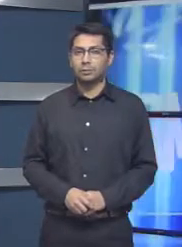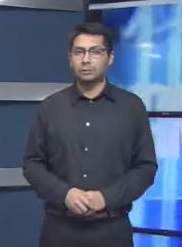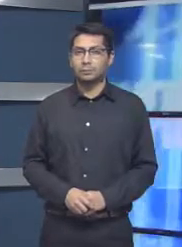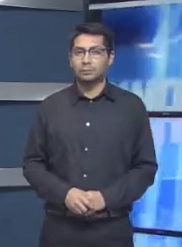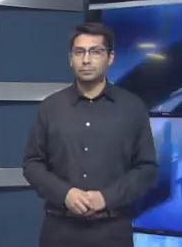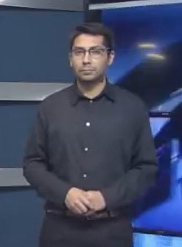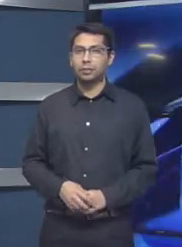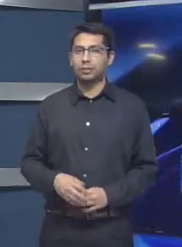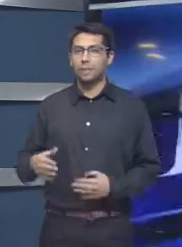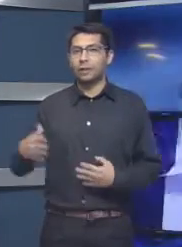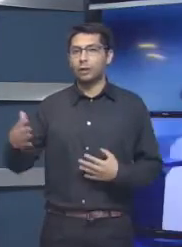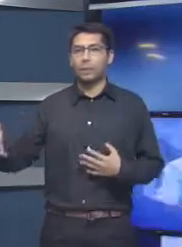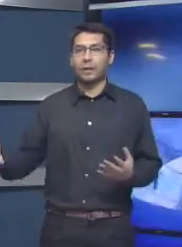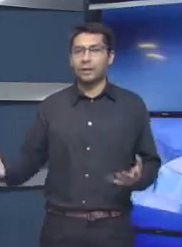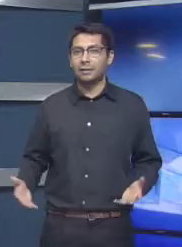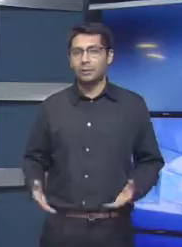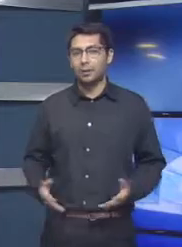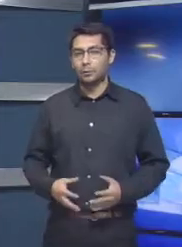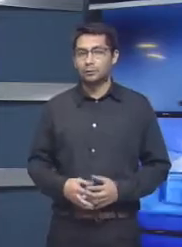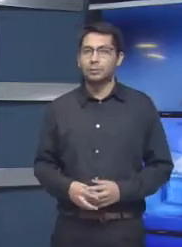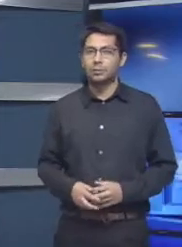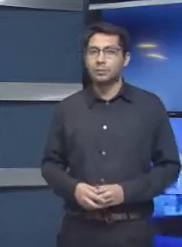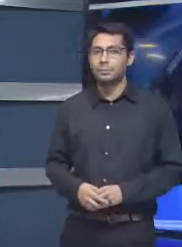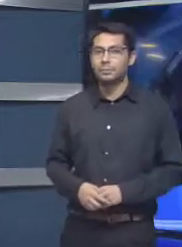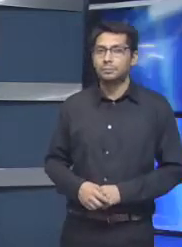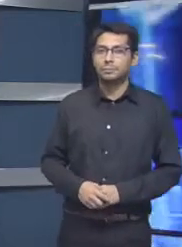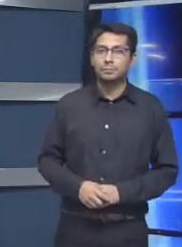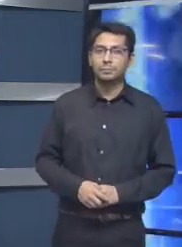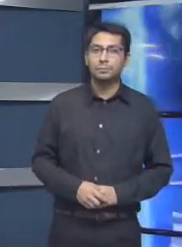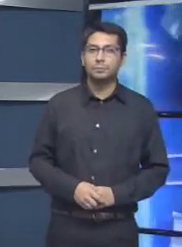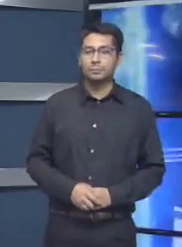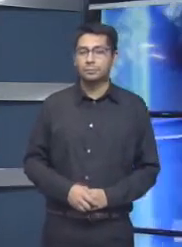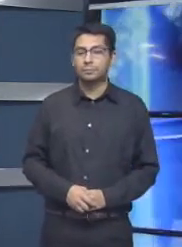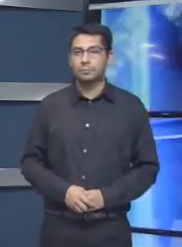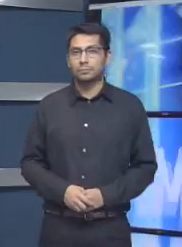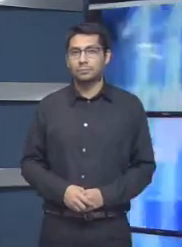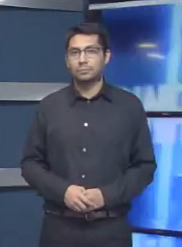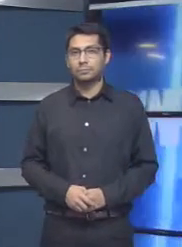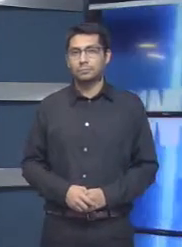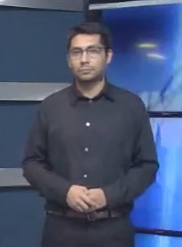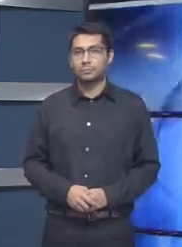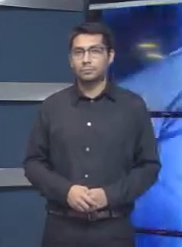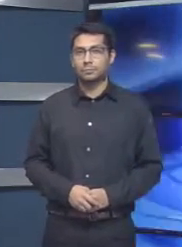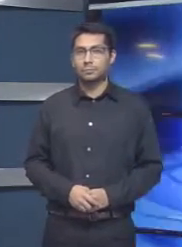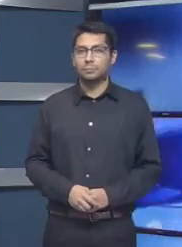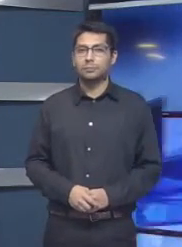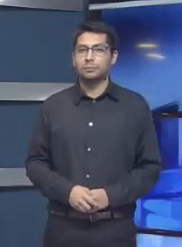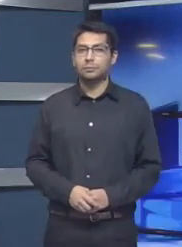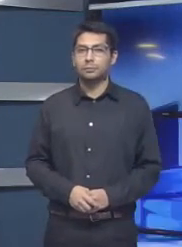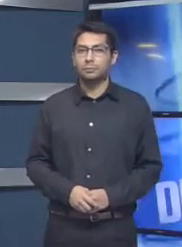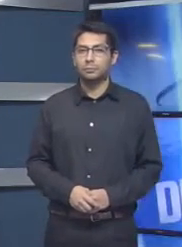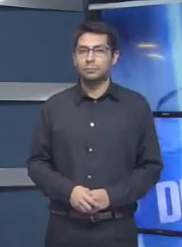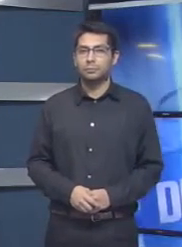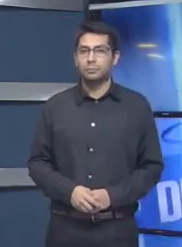no es conveniente. Pero sería para compras más grandes, digamos. Claro, en ese caso, por supuesto, serían